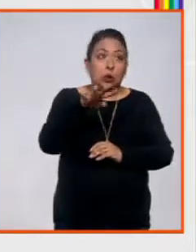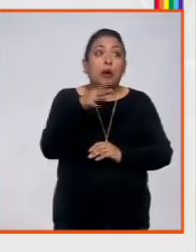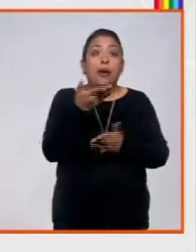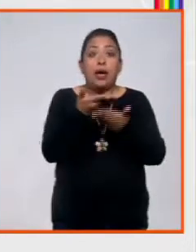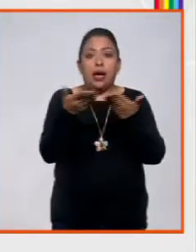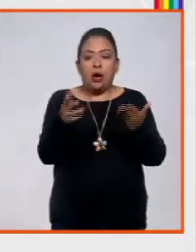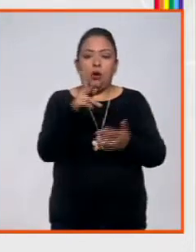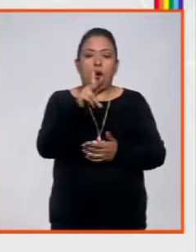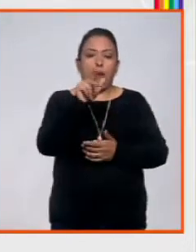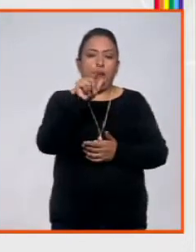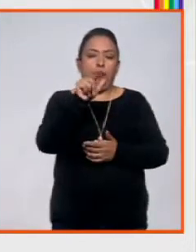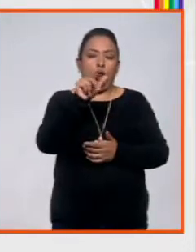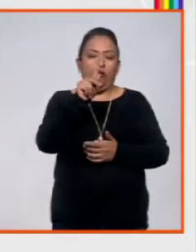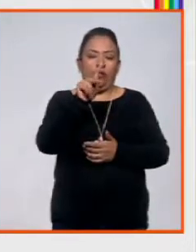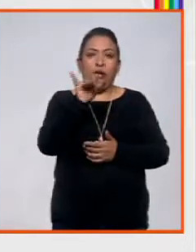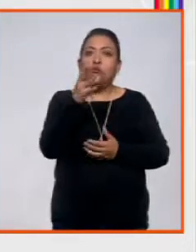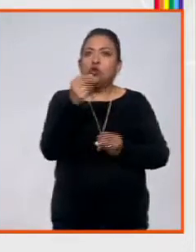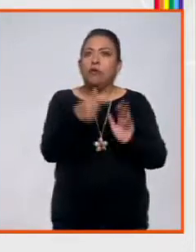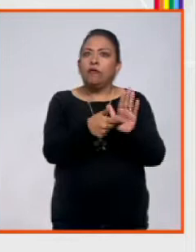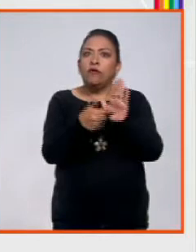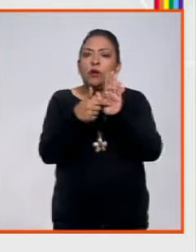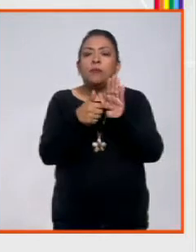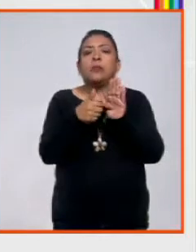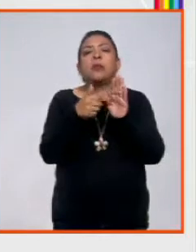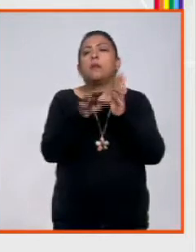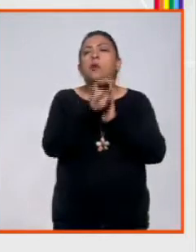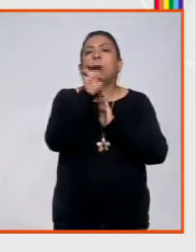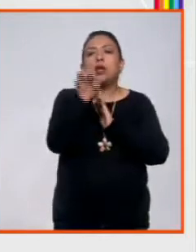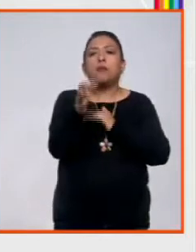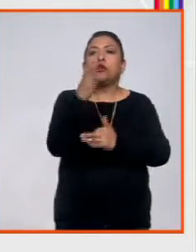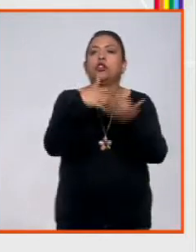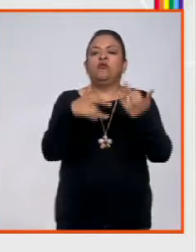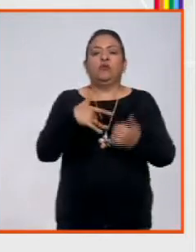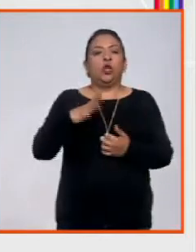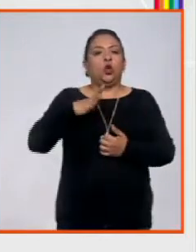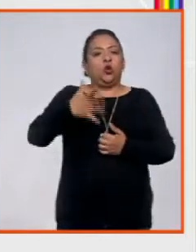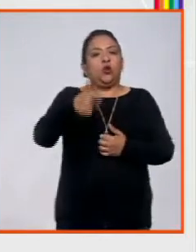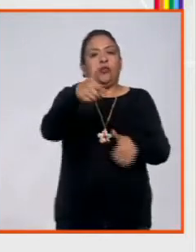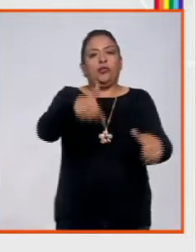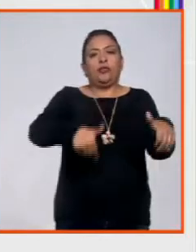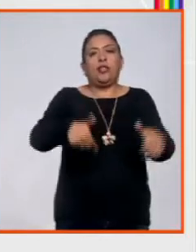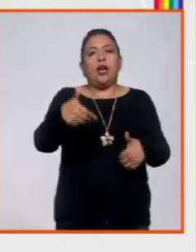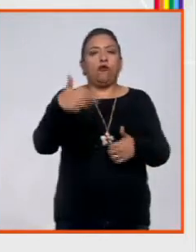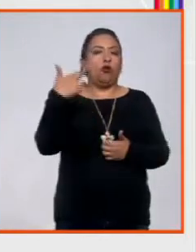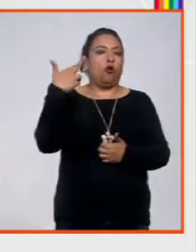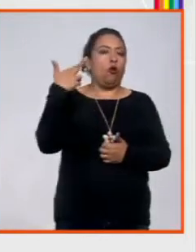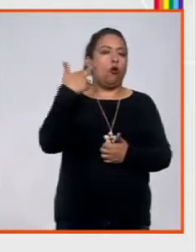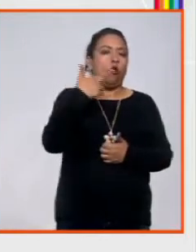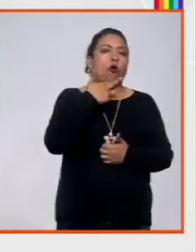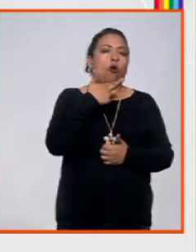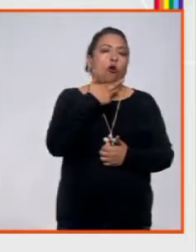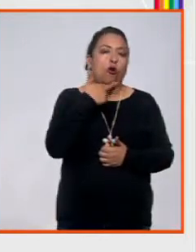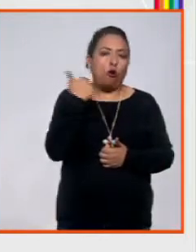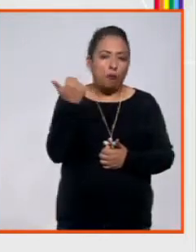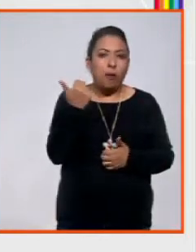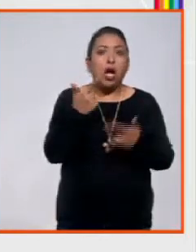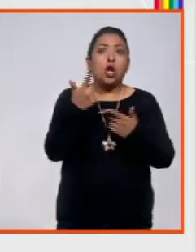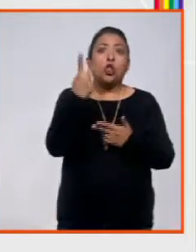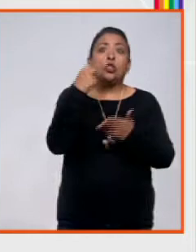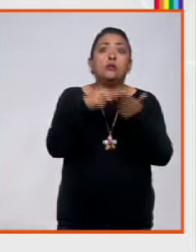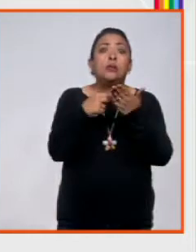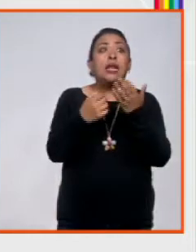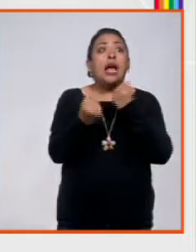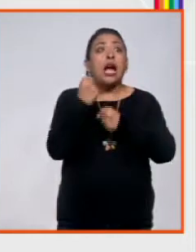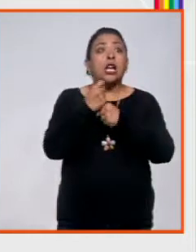año loft y tiene mucho que ofrecer por ejemplo todos están orgullosos de su teatro romano con más de 2000 años de antigüedad